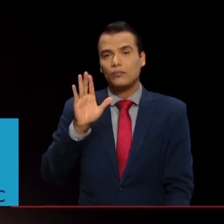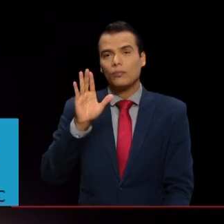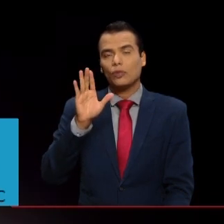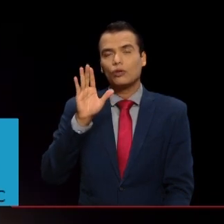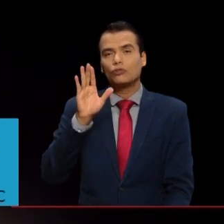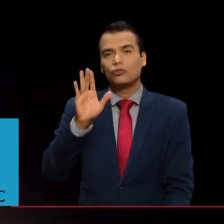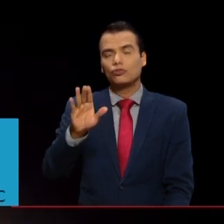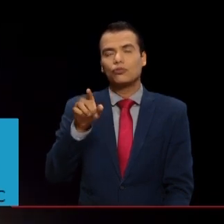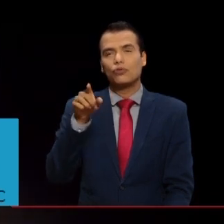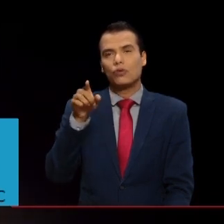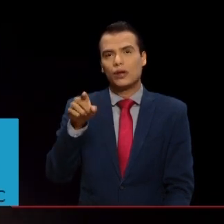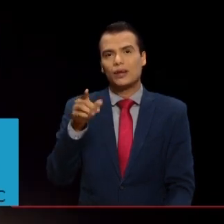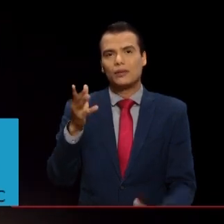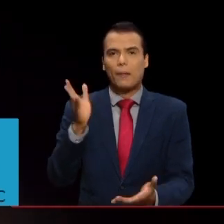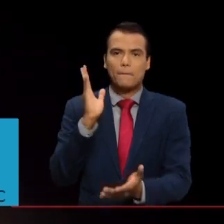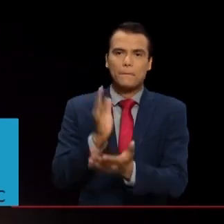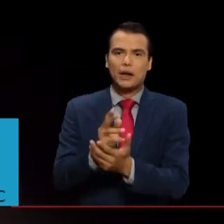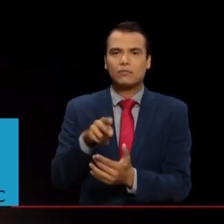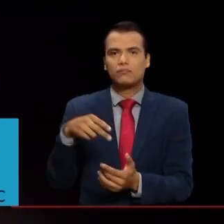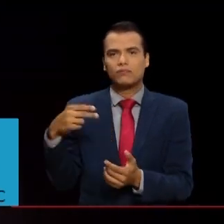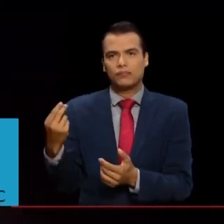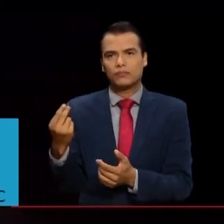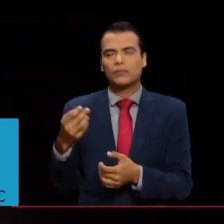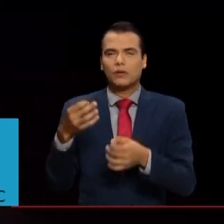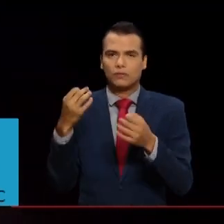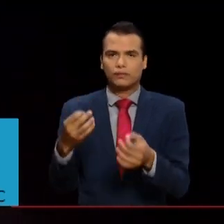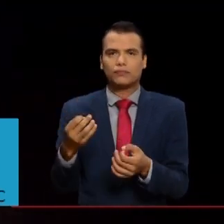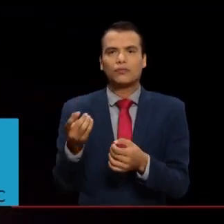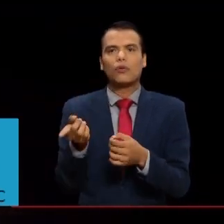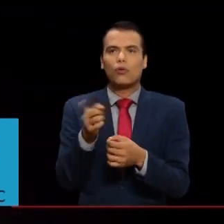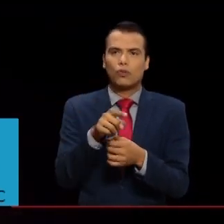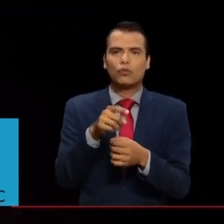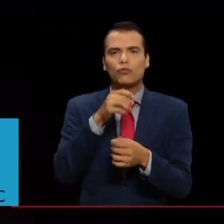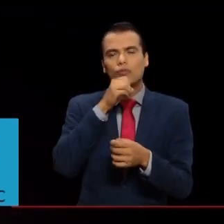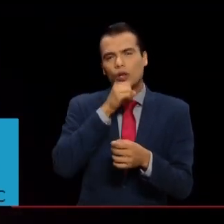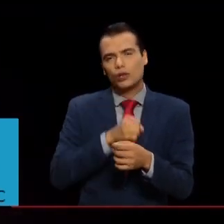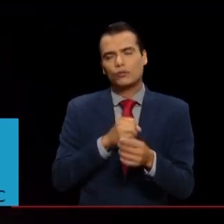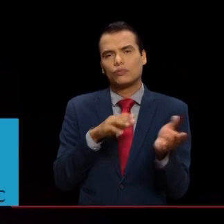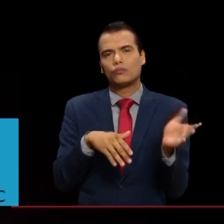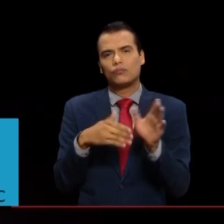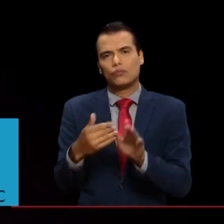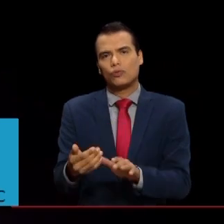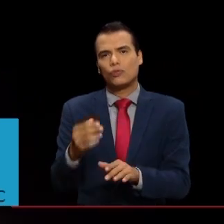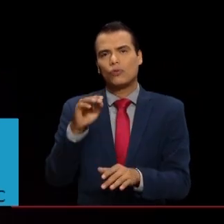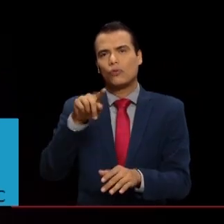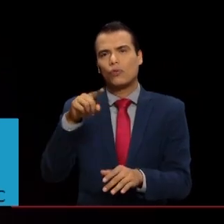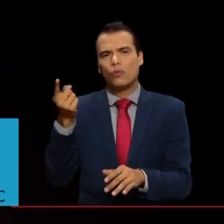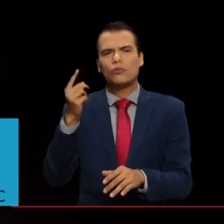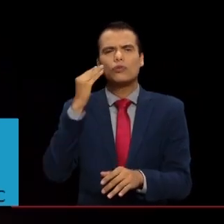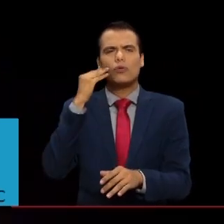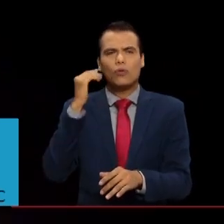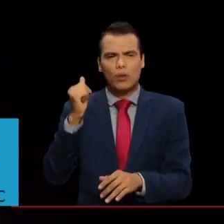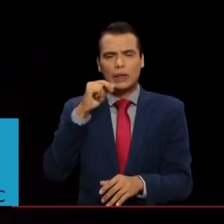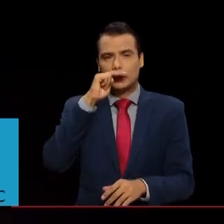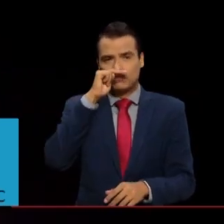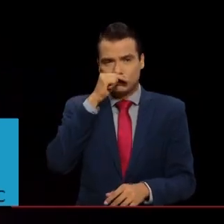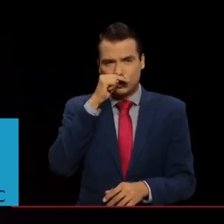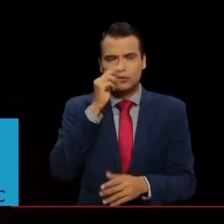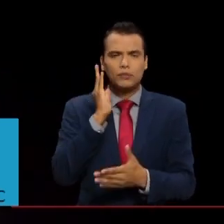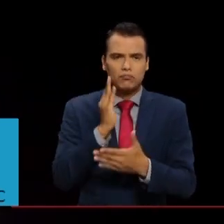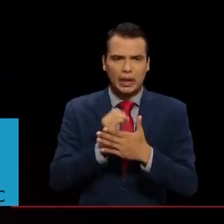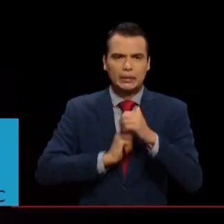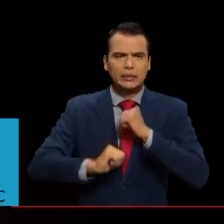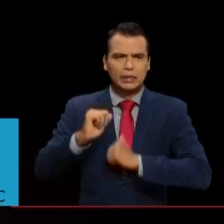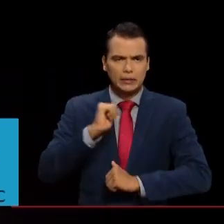otro adulto mayor y una niña, es la información que nos acaba de llegar, quienes fueron trasladados a un centro asistencial en el municipio de Santander